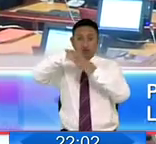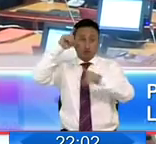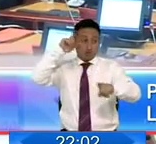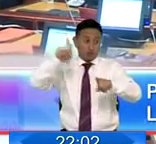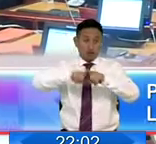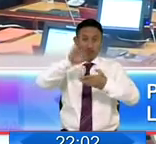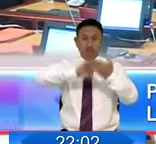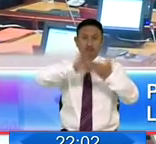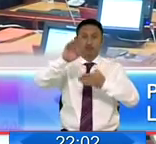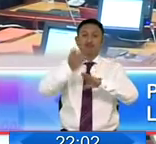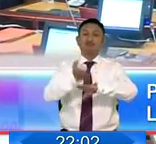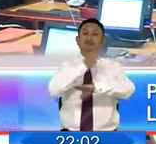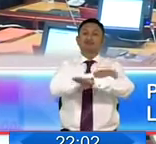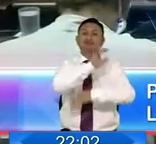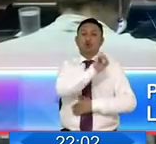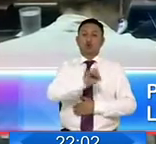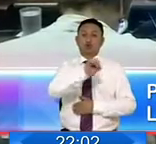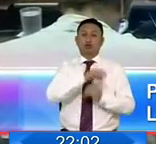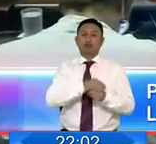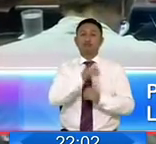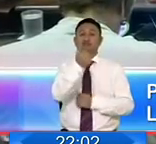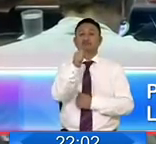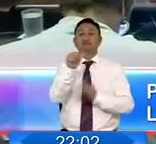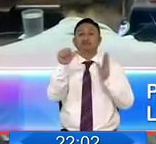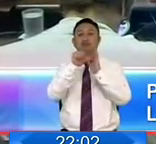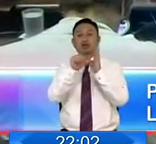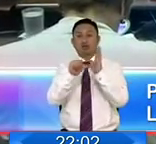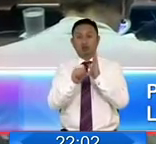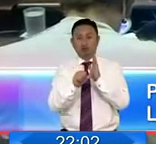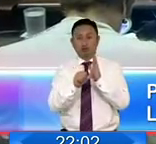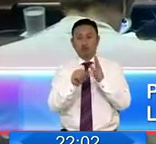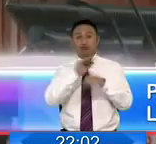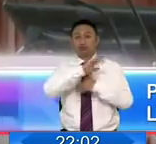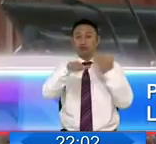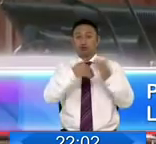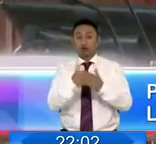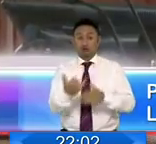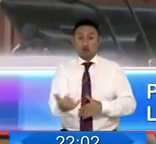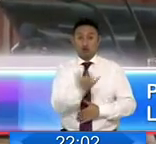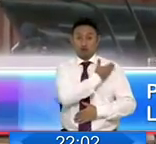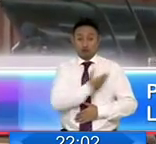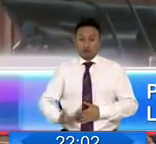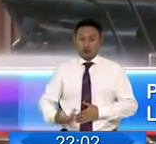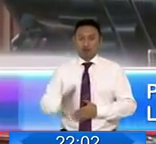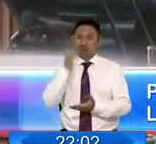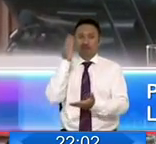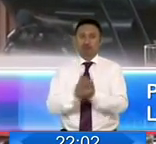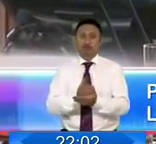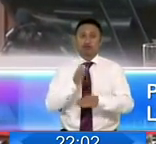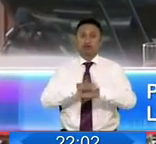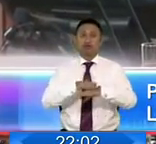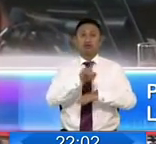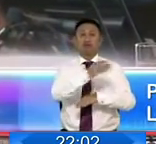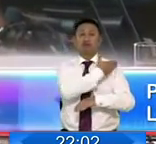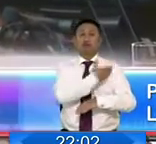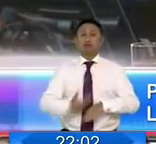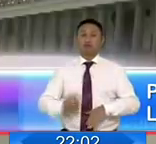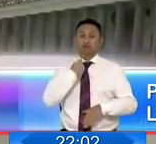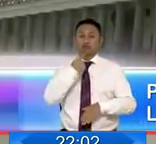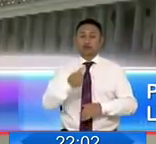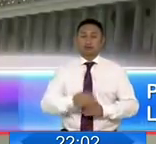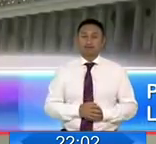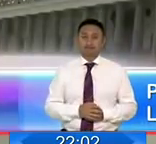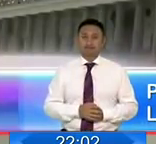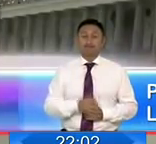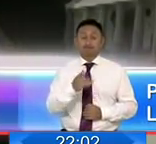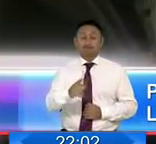el mes de octubre. Contiene 10 artículos y todos estos fueron vetados por inconstitucionalidad, según el presidente de la República. De acuerdo